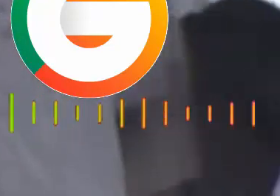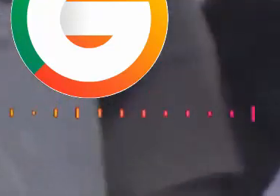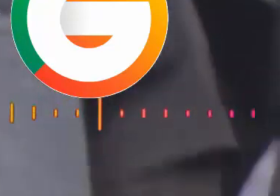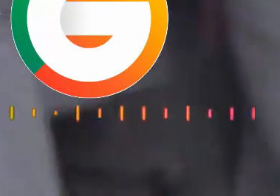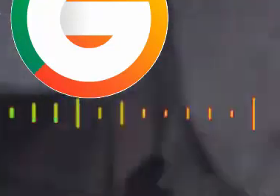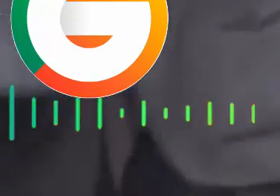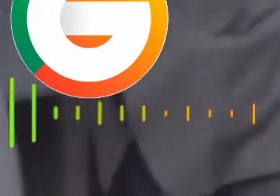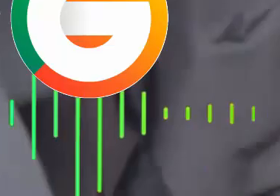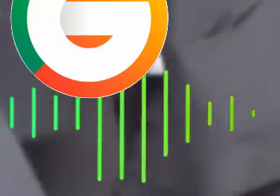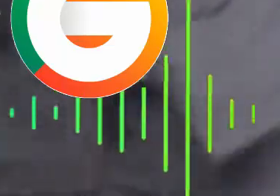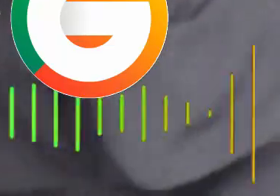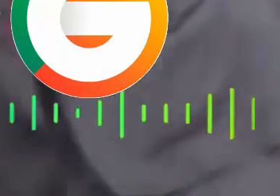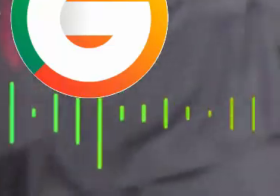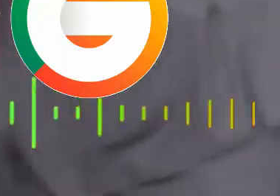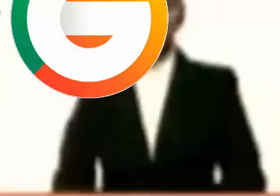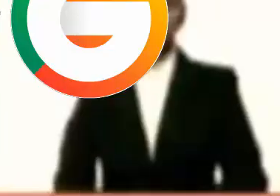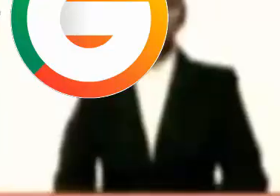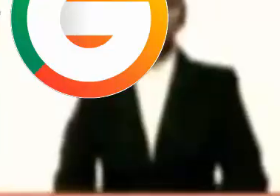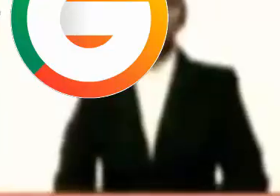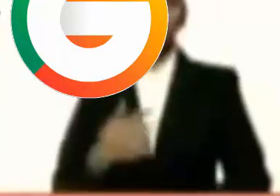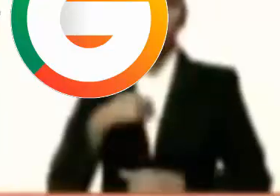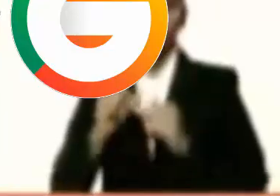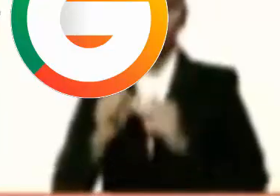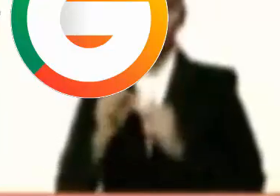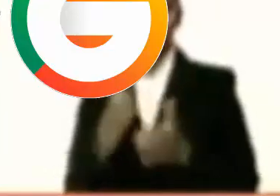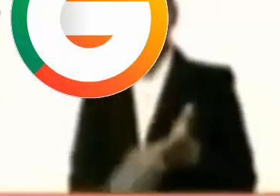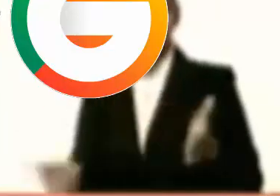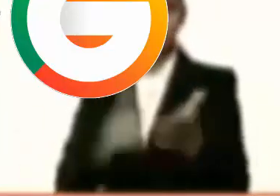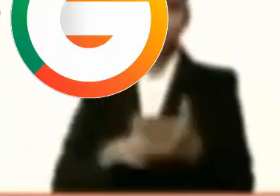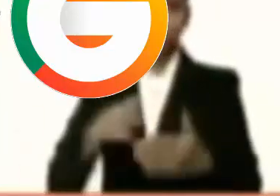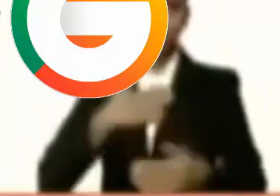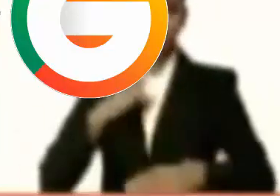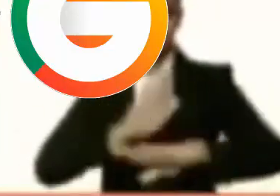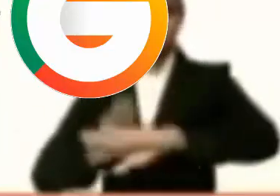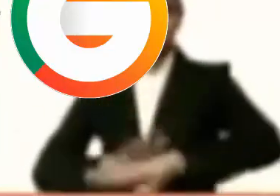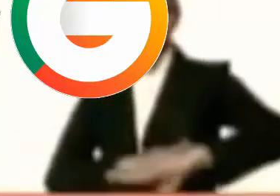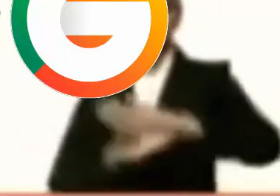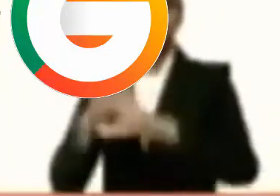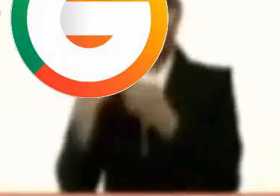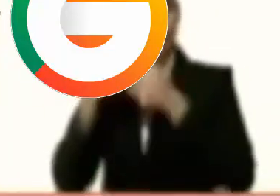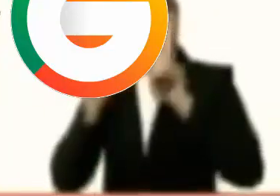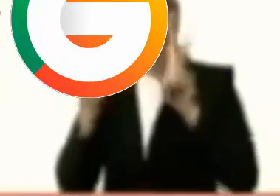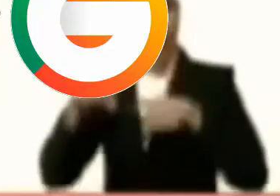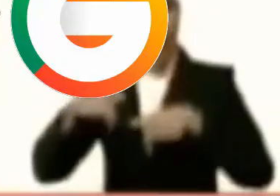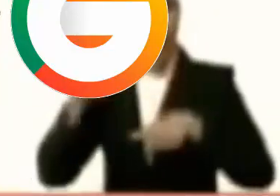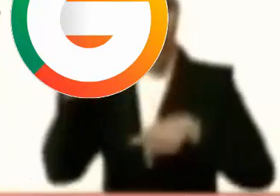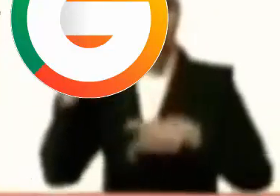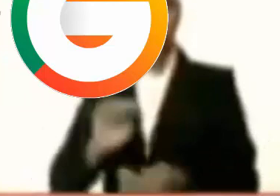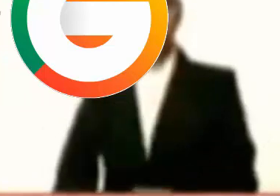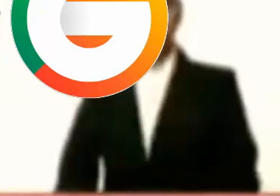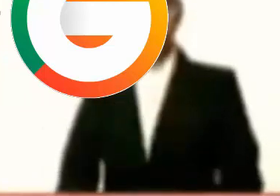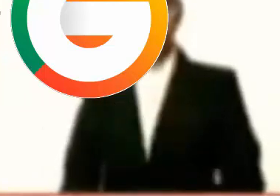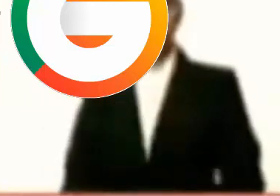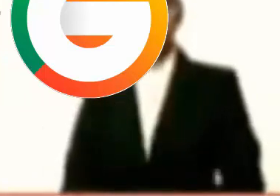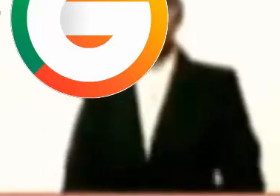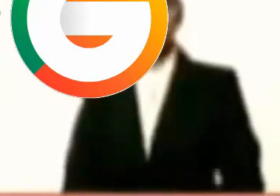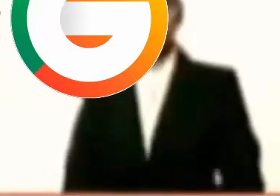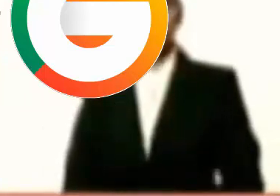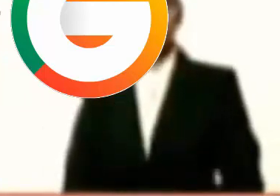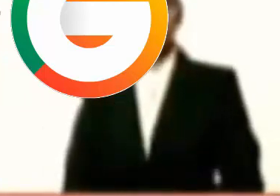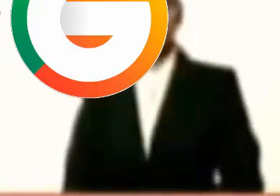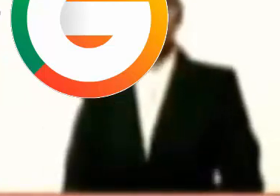Armadas de Venezuela. Yo sigo ratificando mi llamado a la paz en Venezuela.